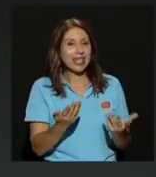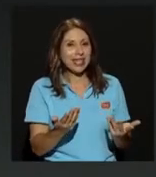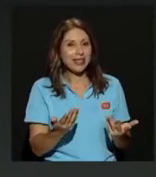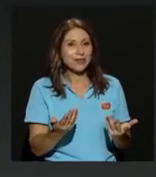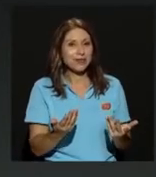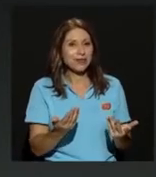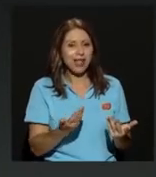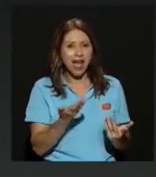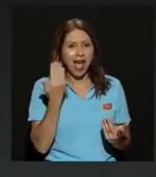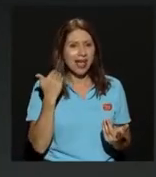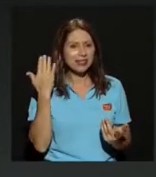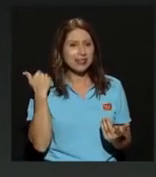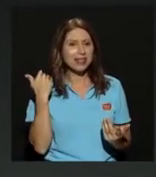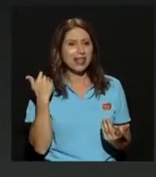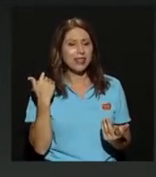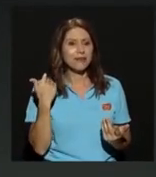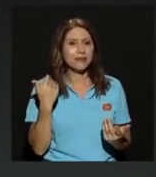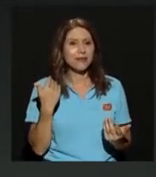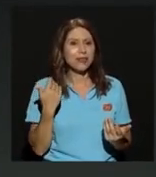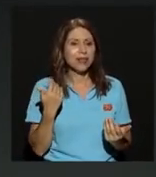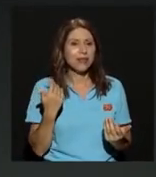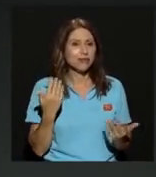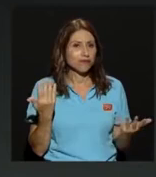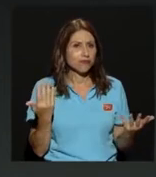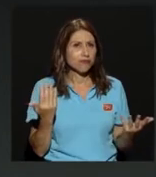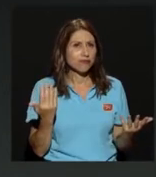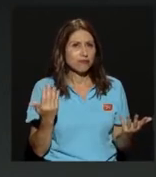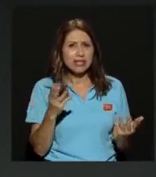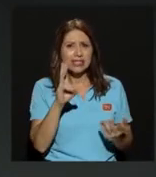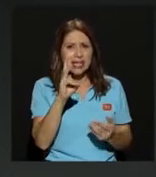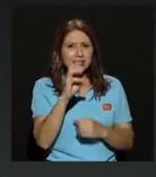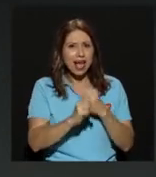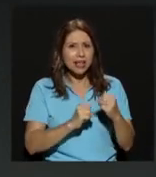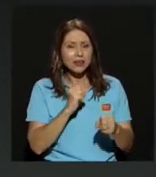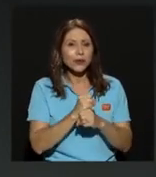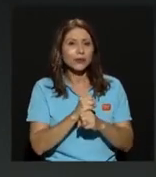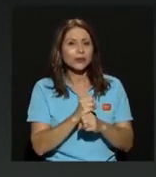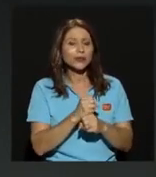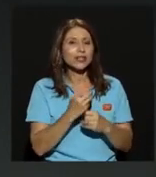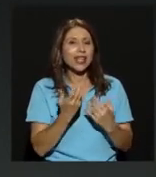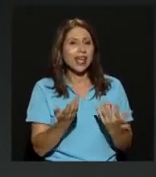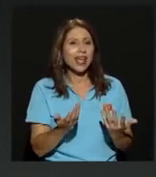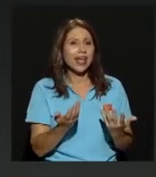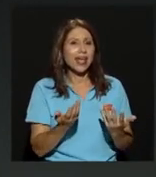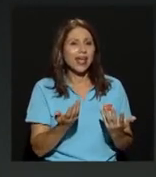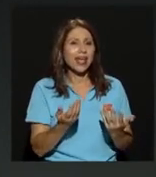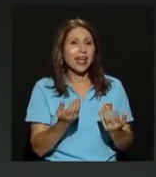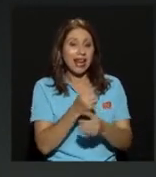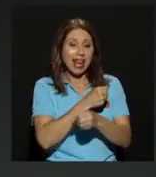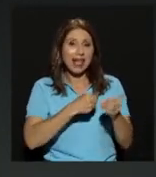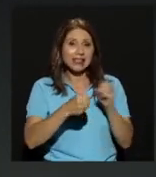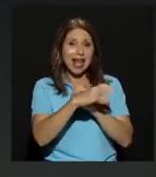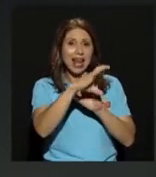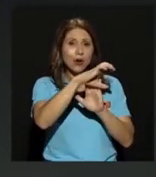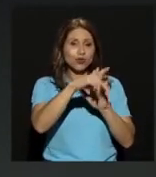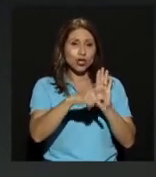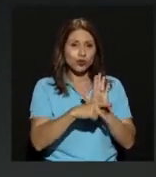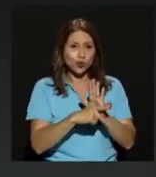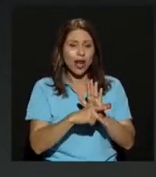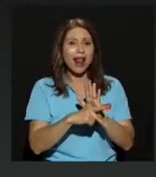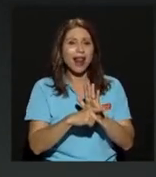hace básicamente seis años que la sala constitucional